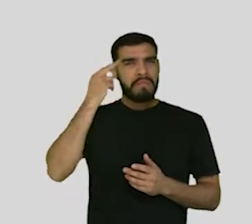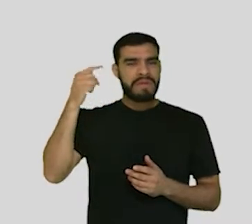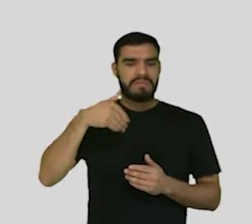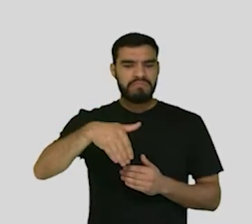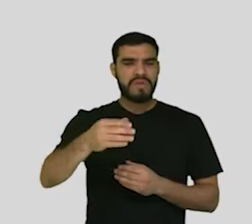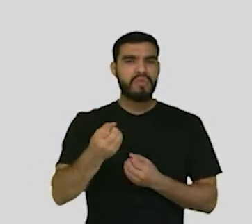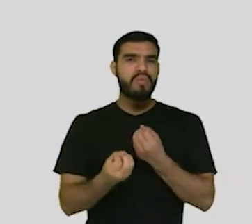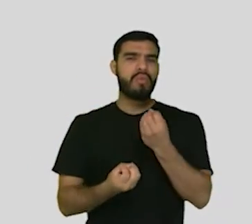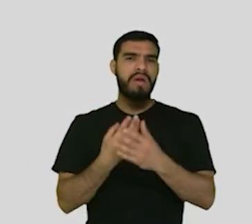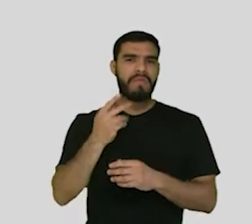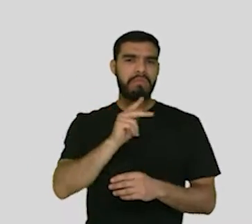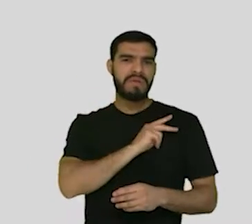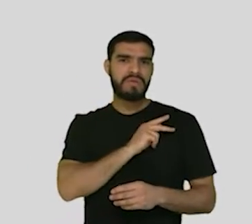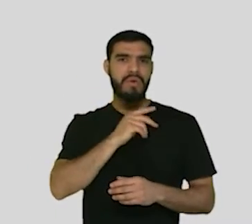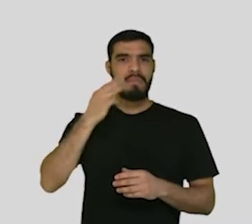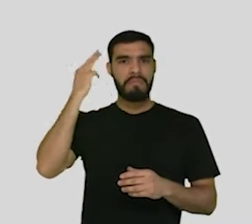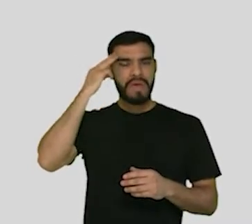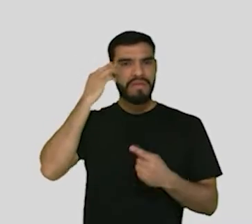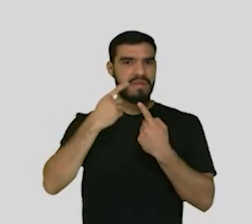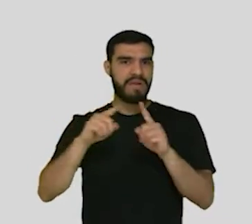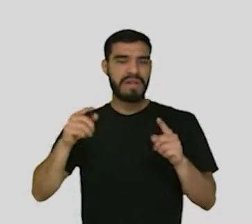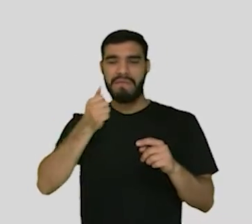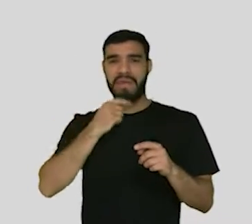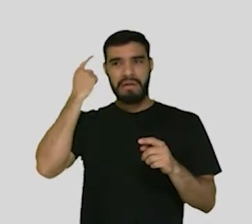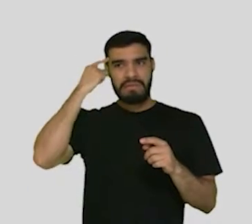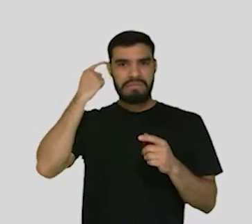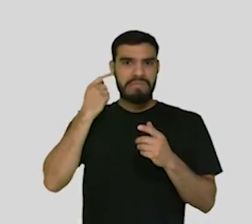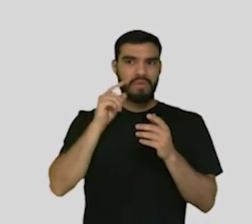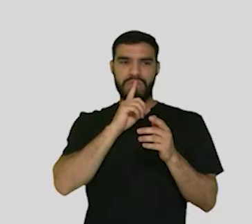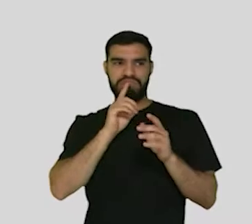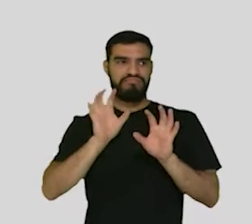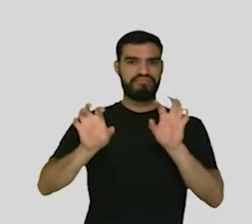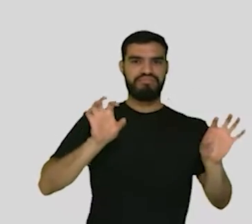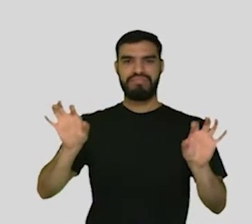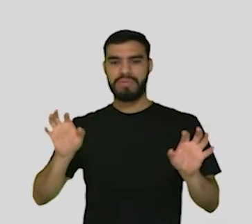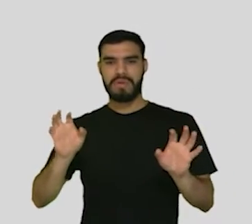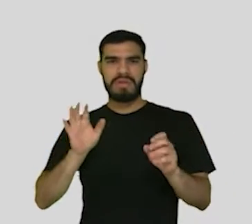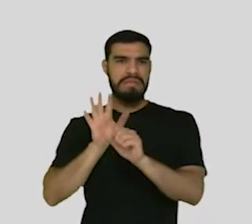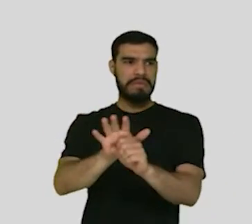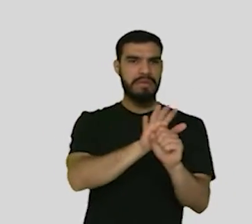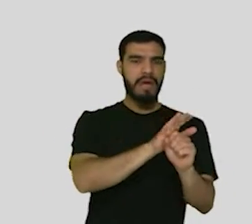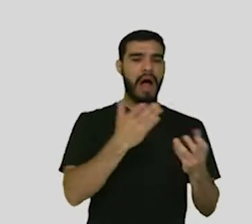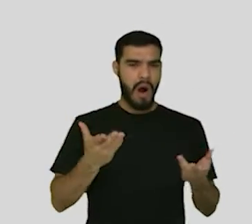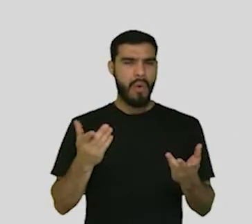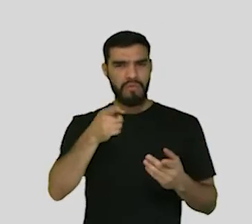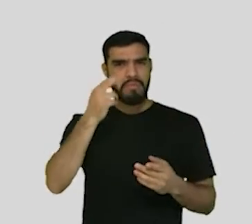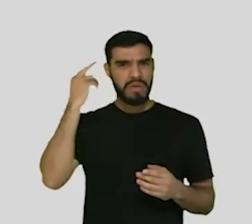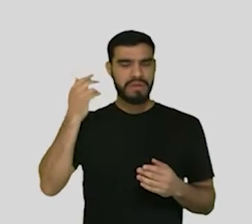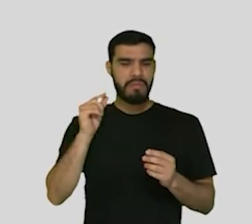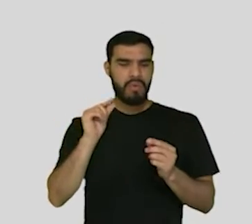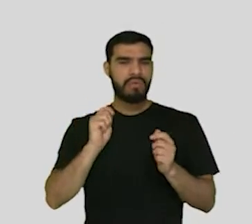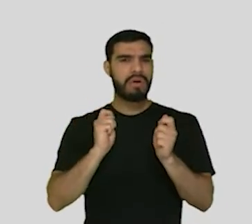generación, Irene, que está cambiando? De picorero vía Irene. Ñaneretame o cambiaja, jina,